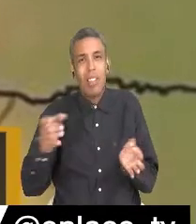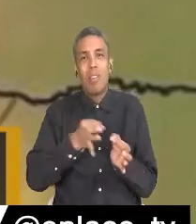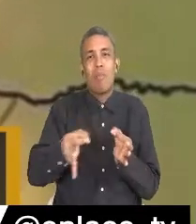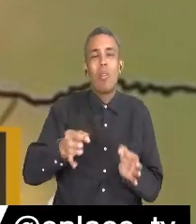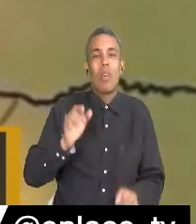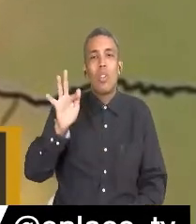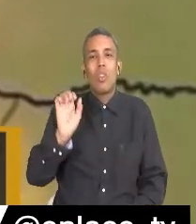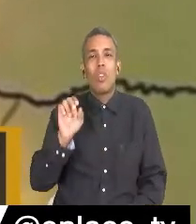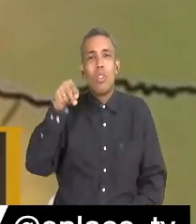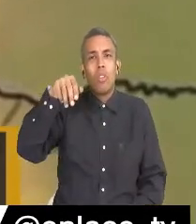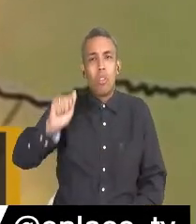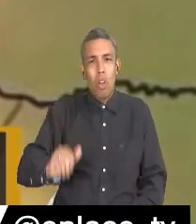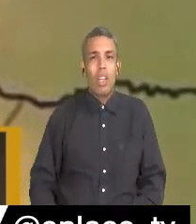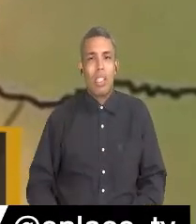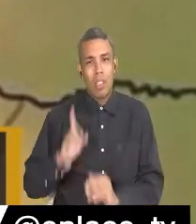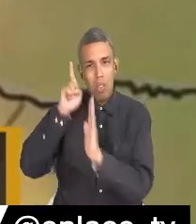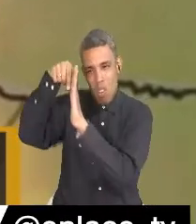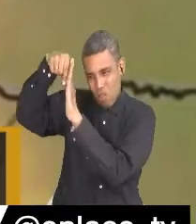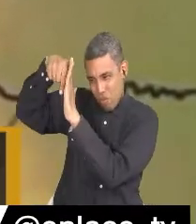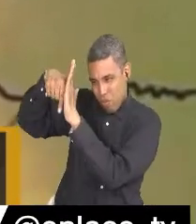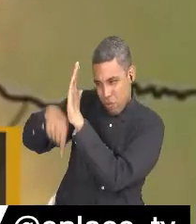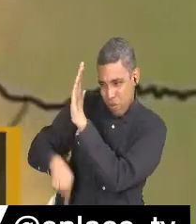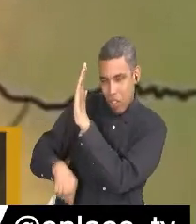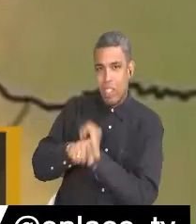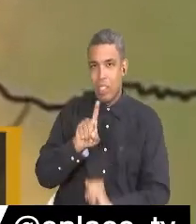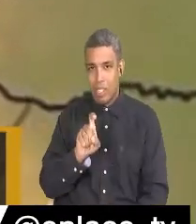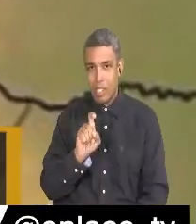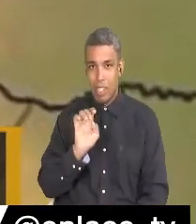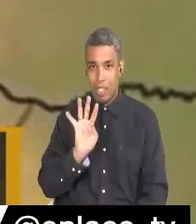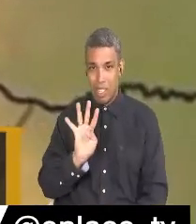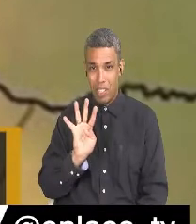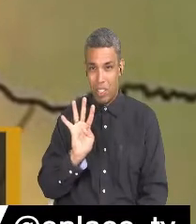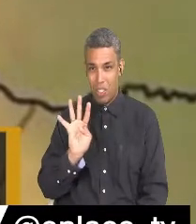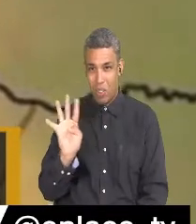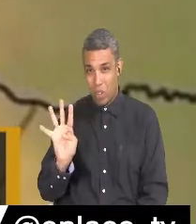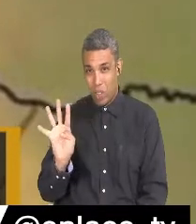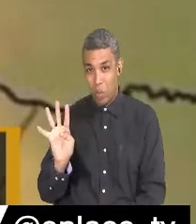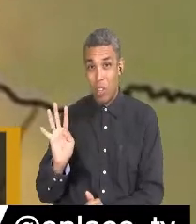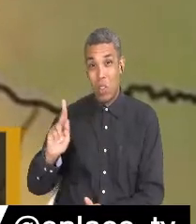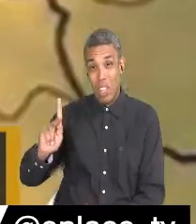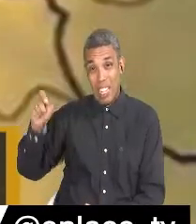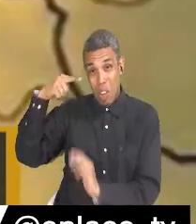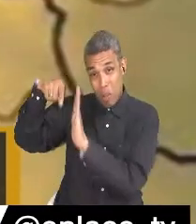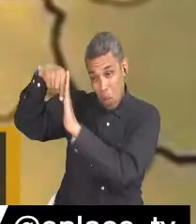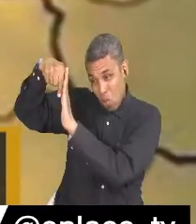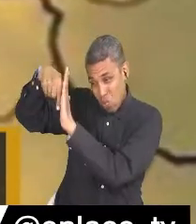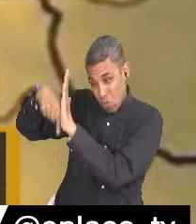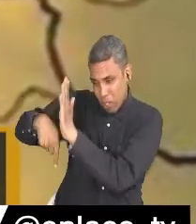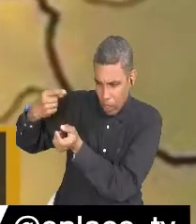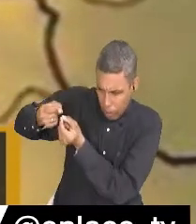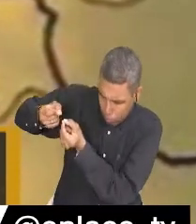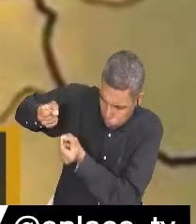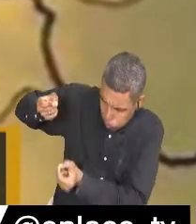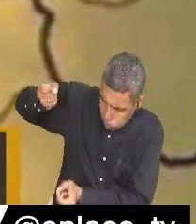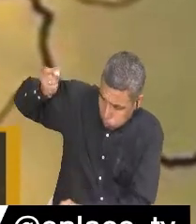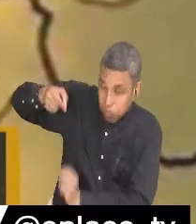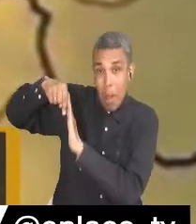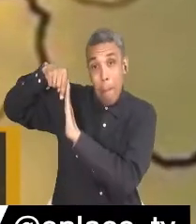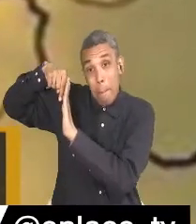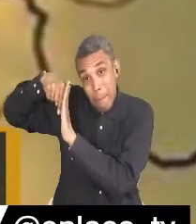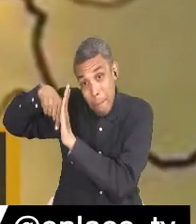una profundidad de 164 kilómetros. Este es el segundo movimiento telúrico que se registra en Santander en las últimas